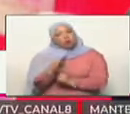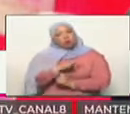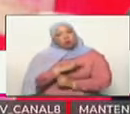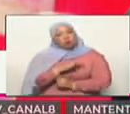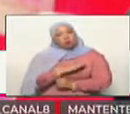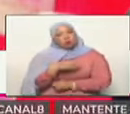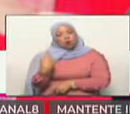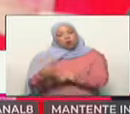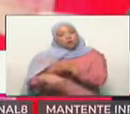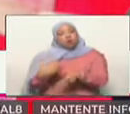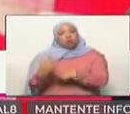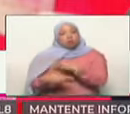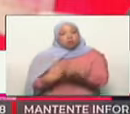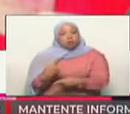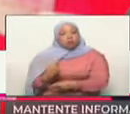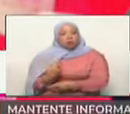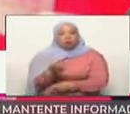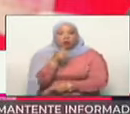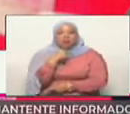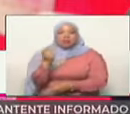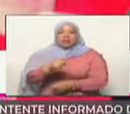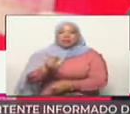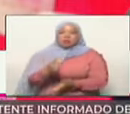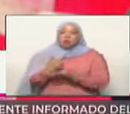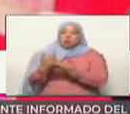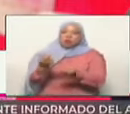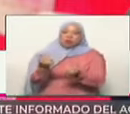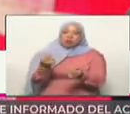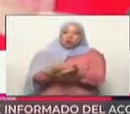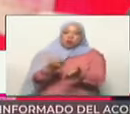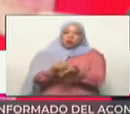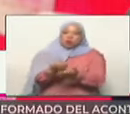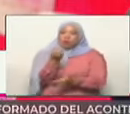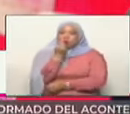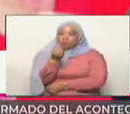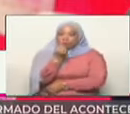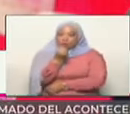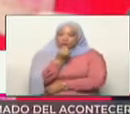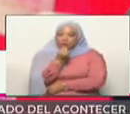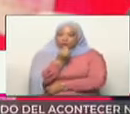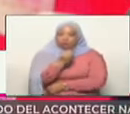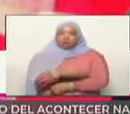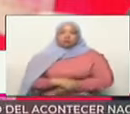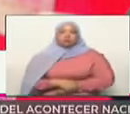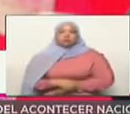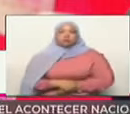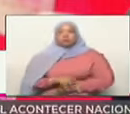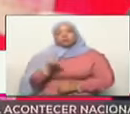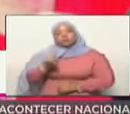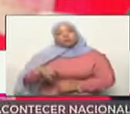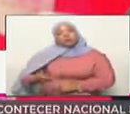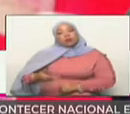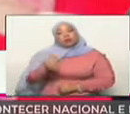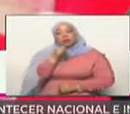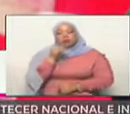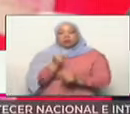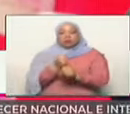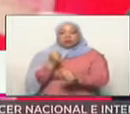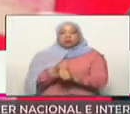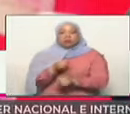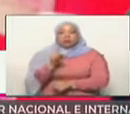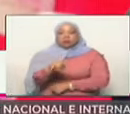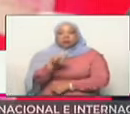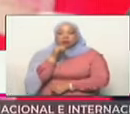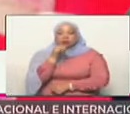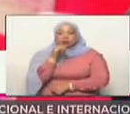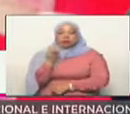muy productivo porque no necesitamos invertir en alimento, ¿verdad? Y otra cosa muy importante que no puedo dejar de decirle